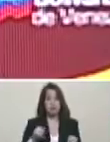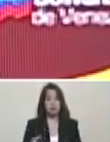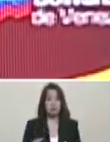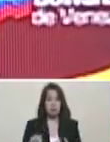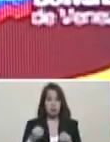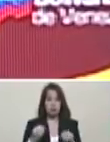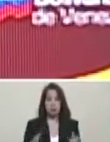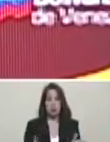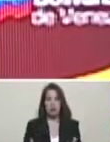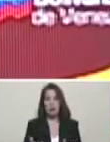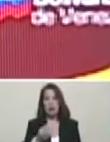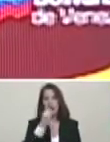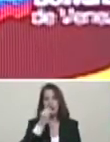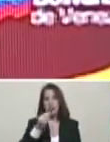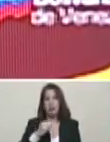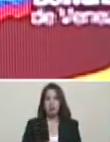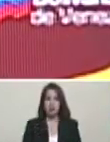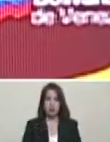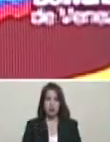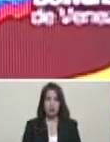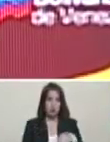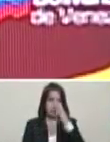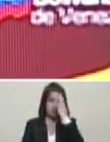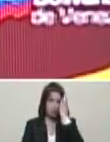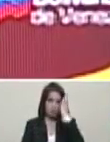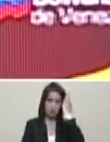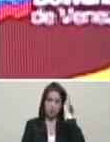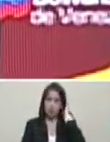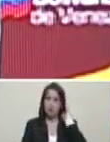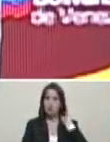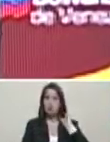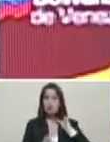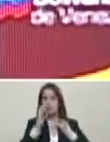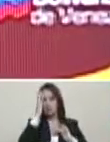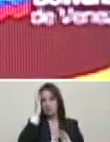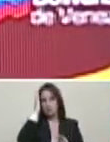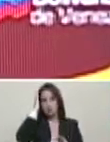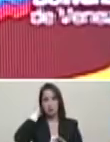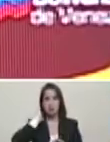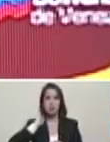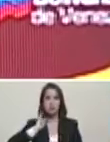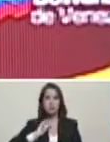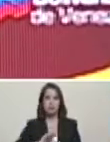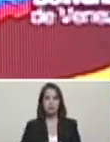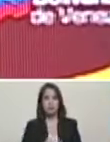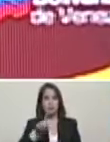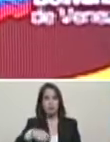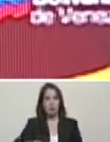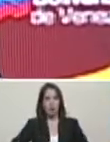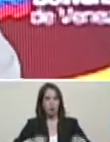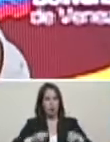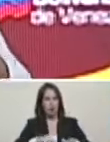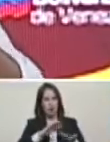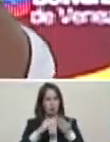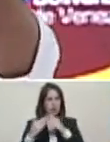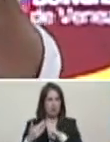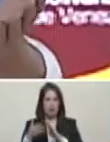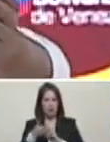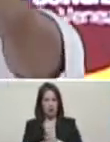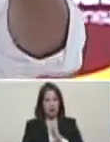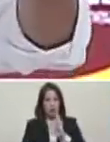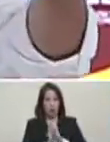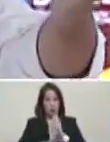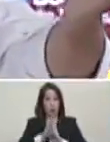CLAP que se está haciendo en el estado Miranda. Y el crecimiento que han tenido los mercados comunitarios, presidente, tiene que ver con el crecimiento